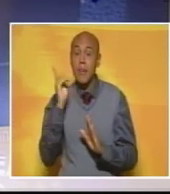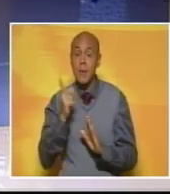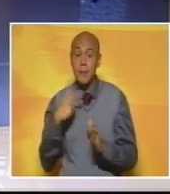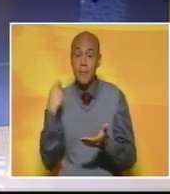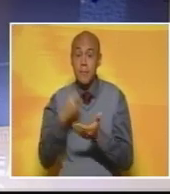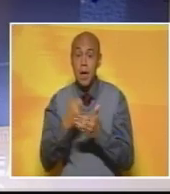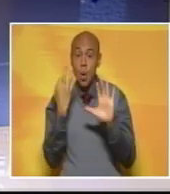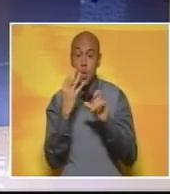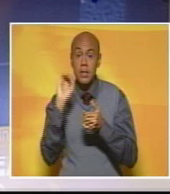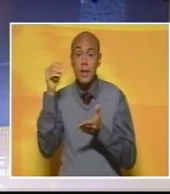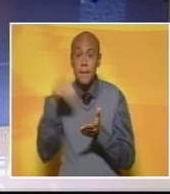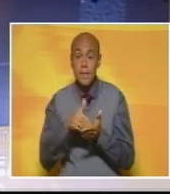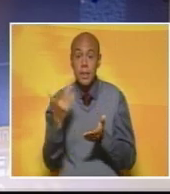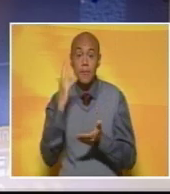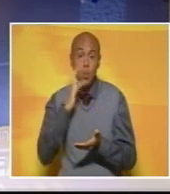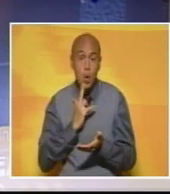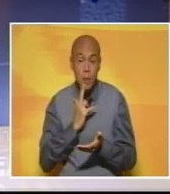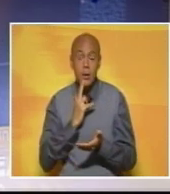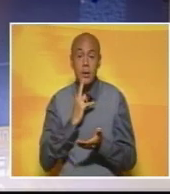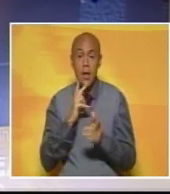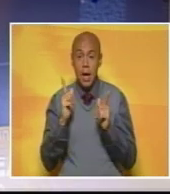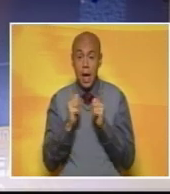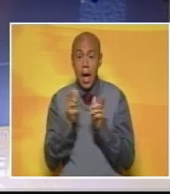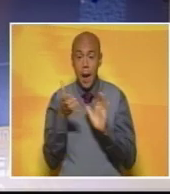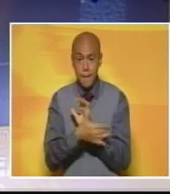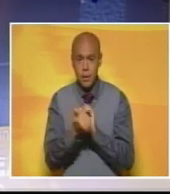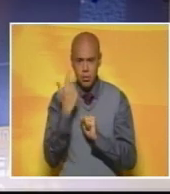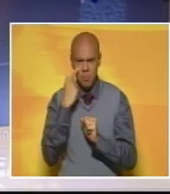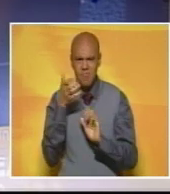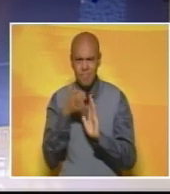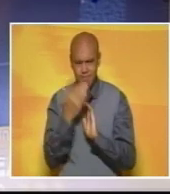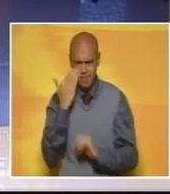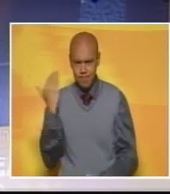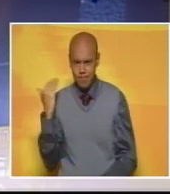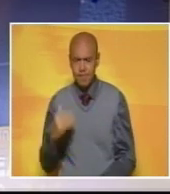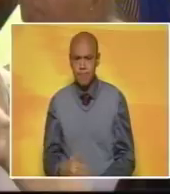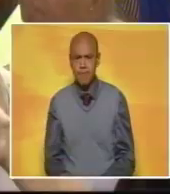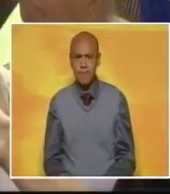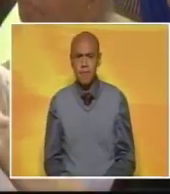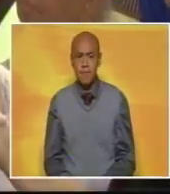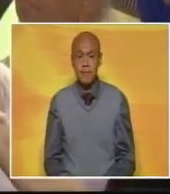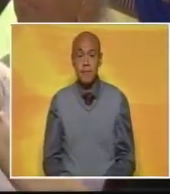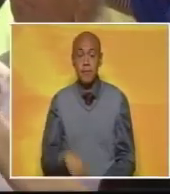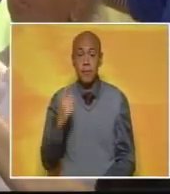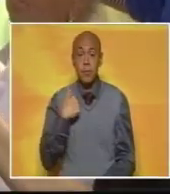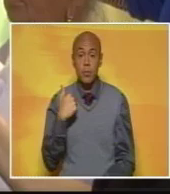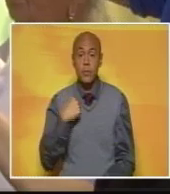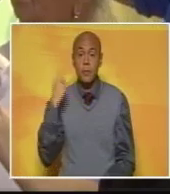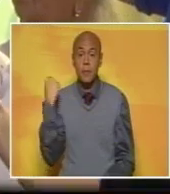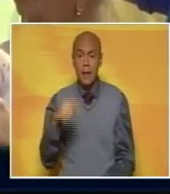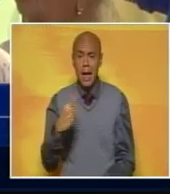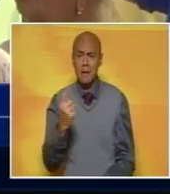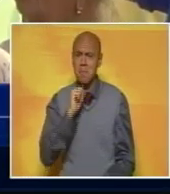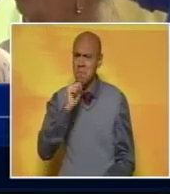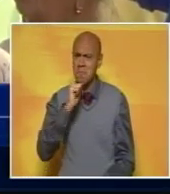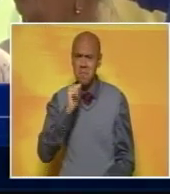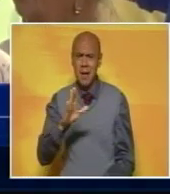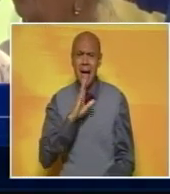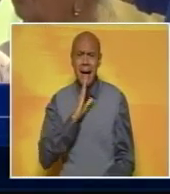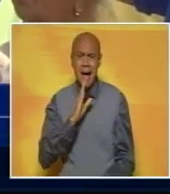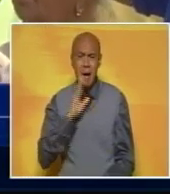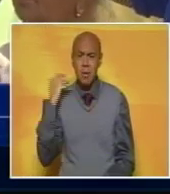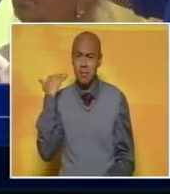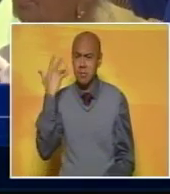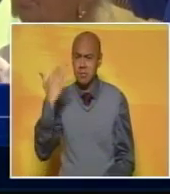hasta 80.000 bolívares. Nuestro compañero Enderson Pérez nos amplía. Tenemos un mal servicio de agua de